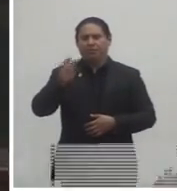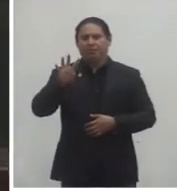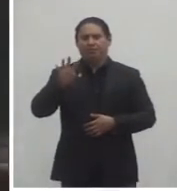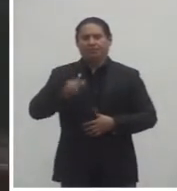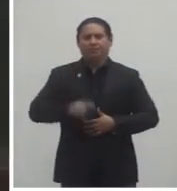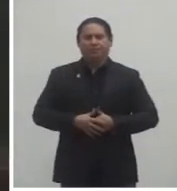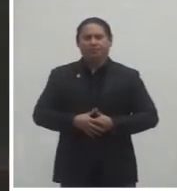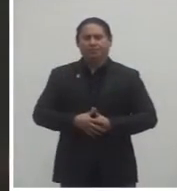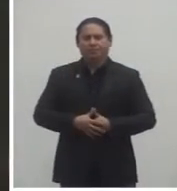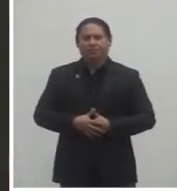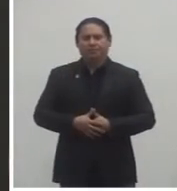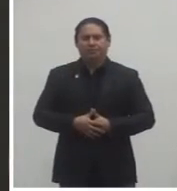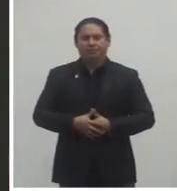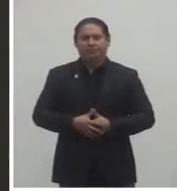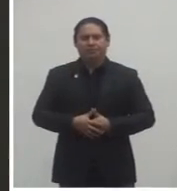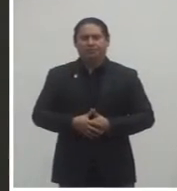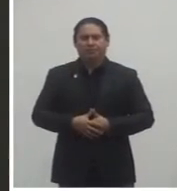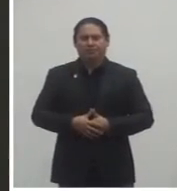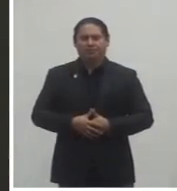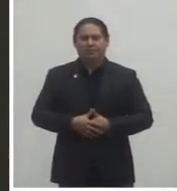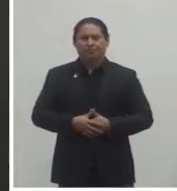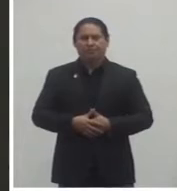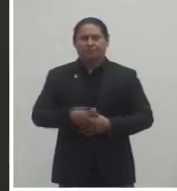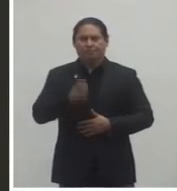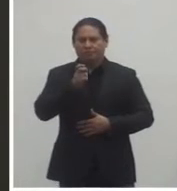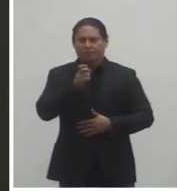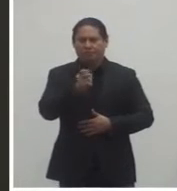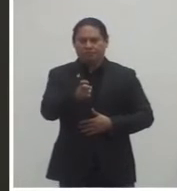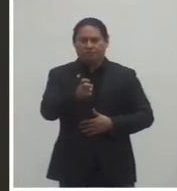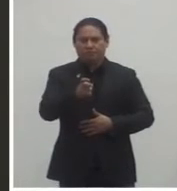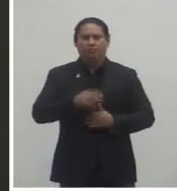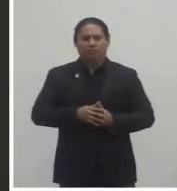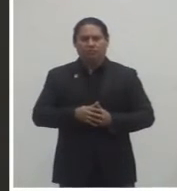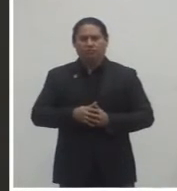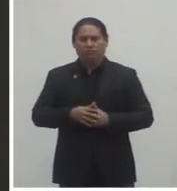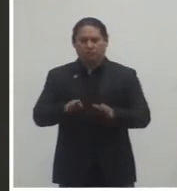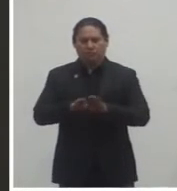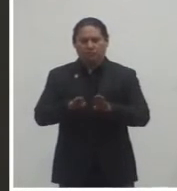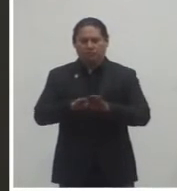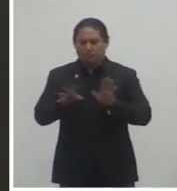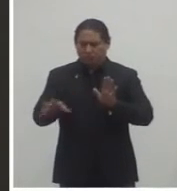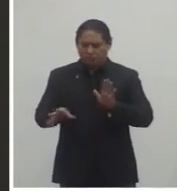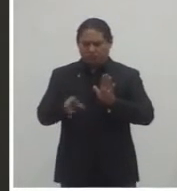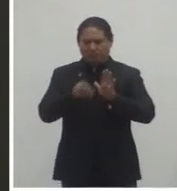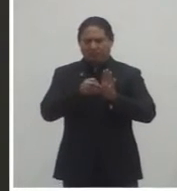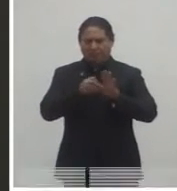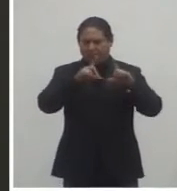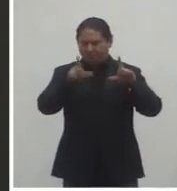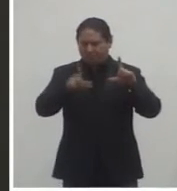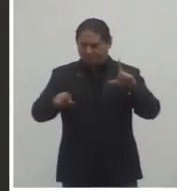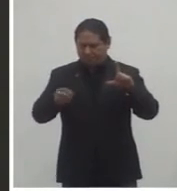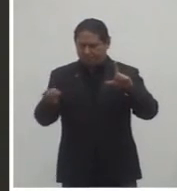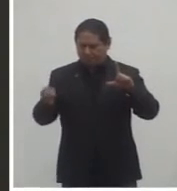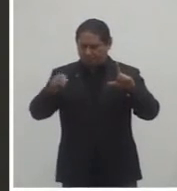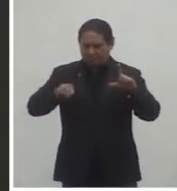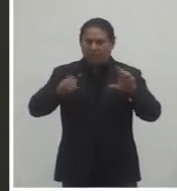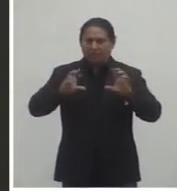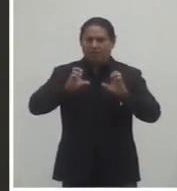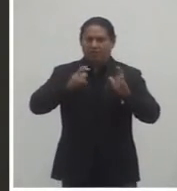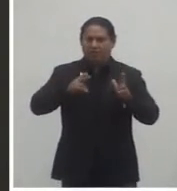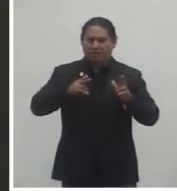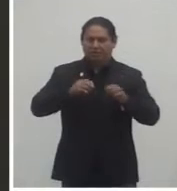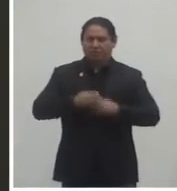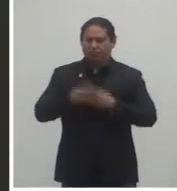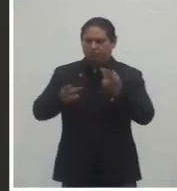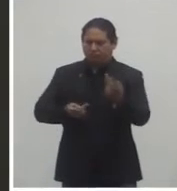1824. Esta convergencia de espacio generoso y de historia intensa es